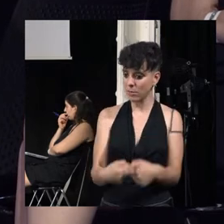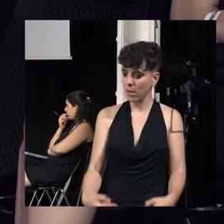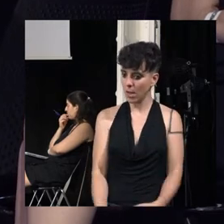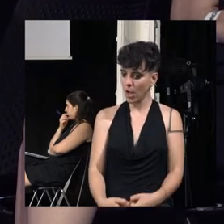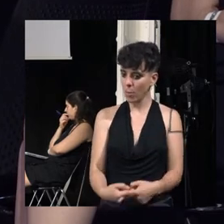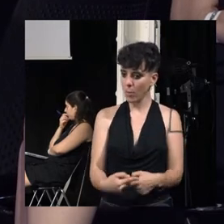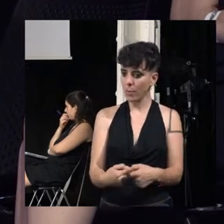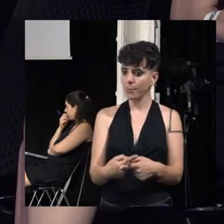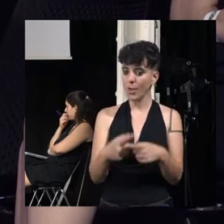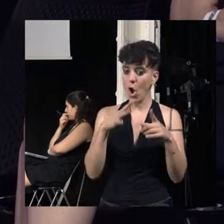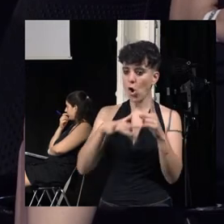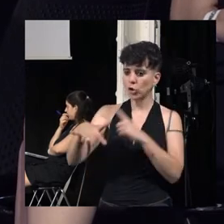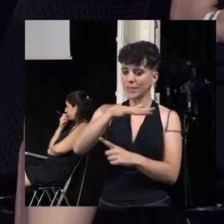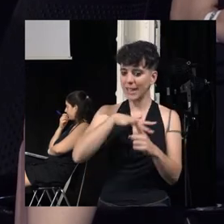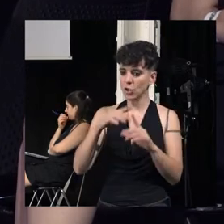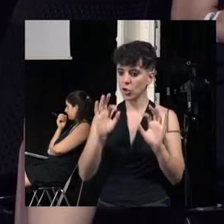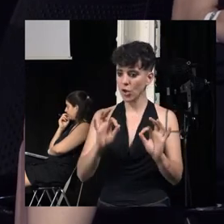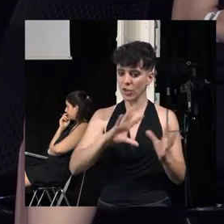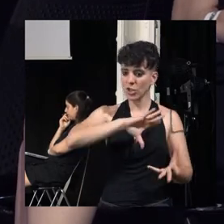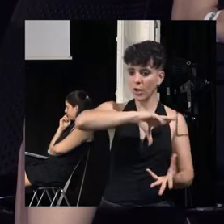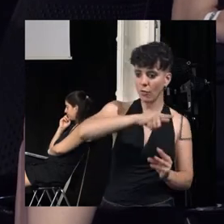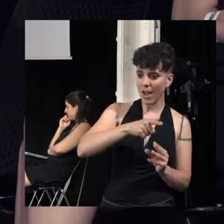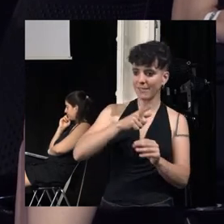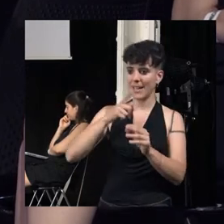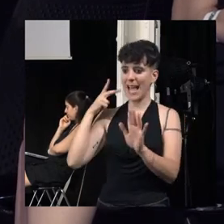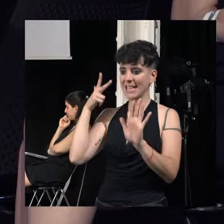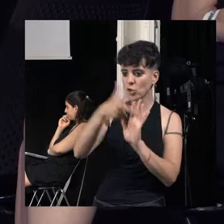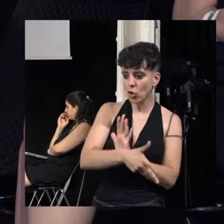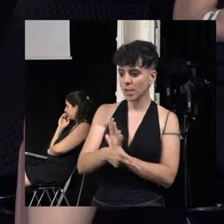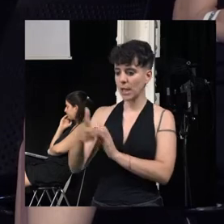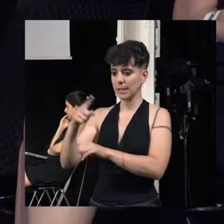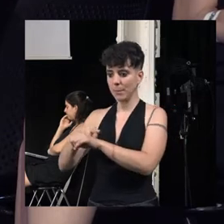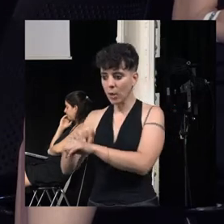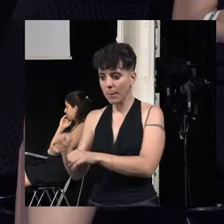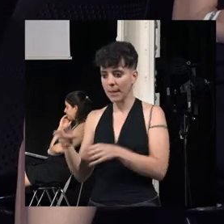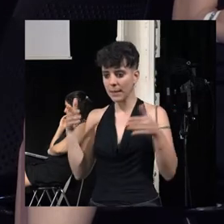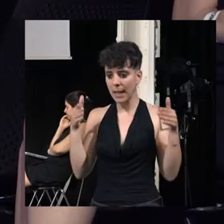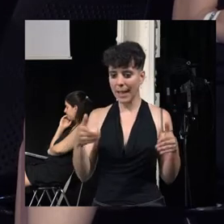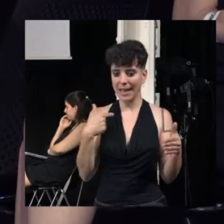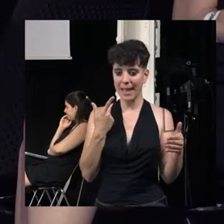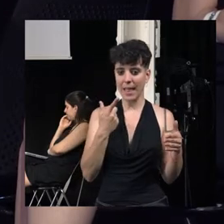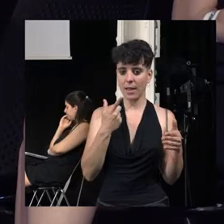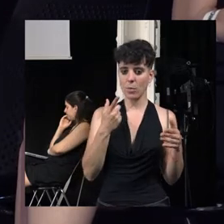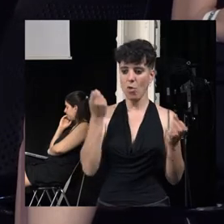concretos situados histórica, geográfica y temporalmente en los que las dinámicas de diferenciación tienen lugar. Que